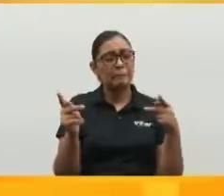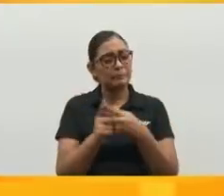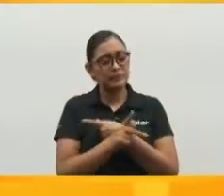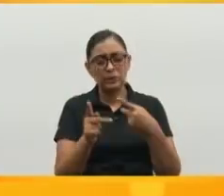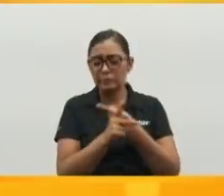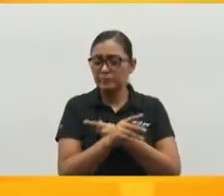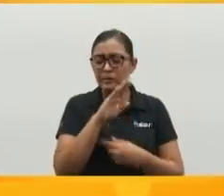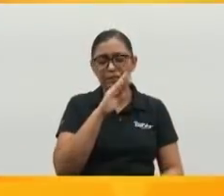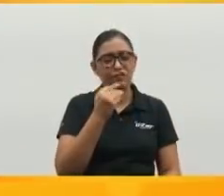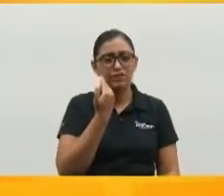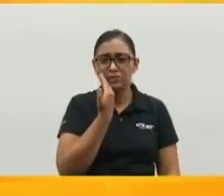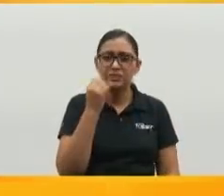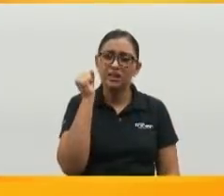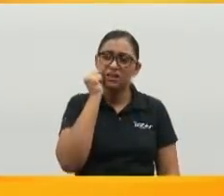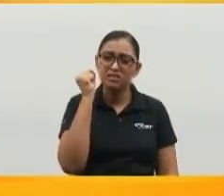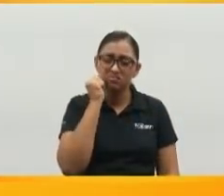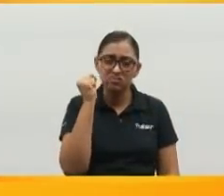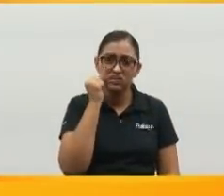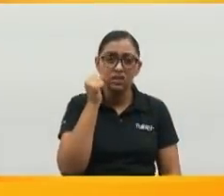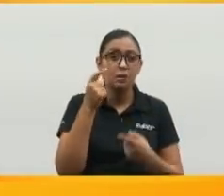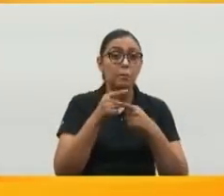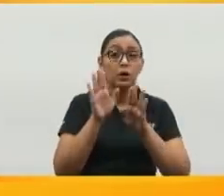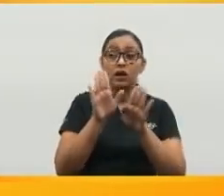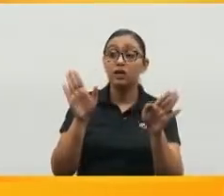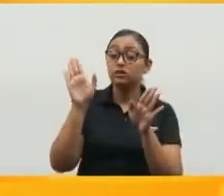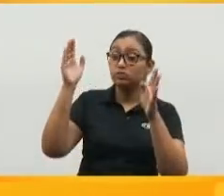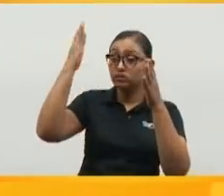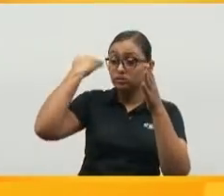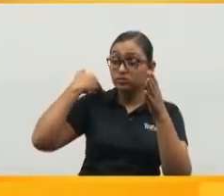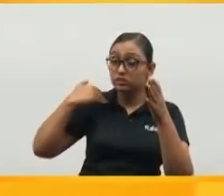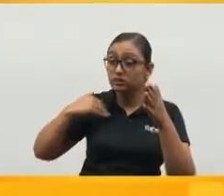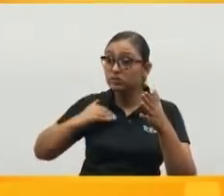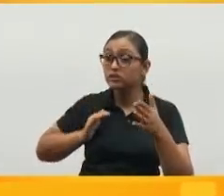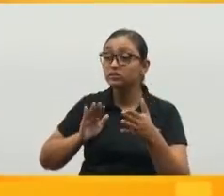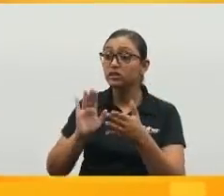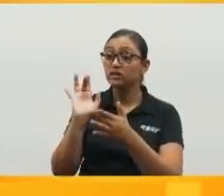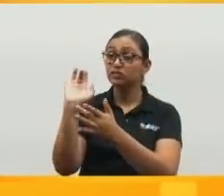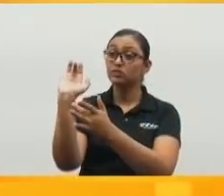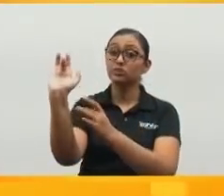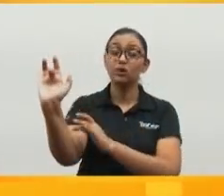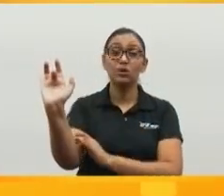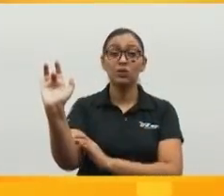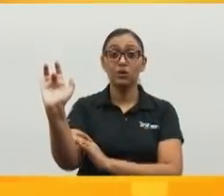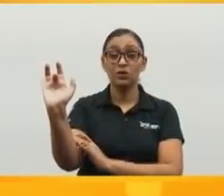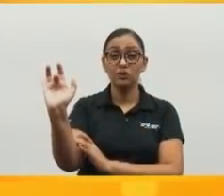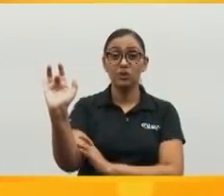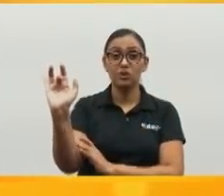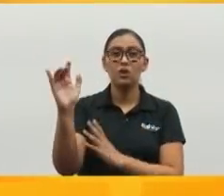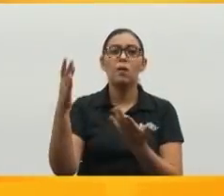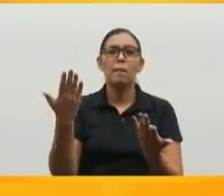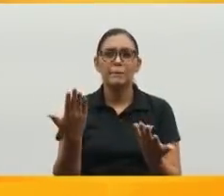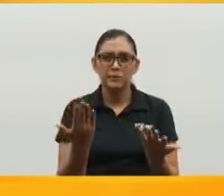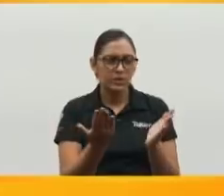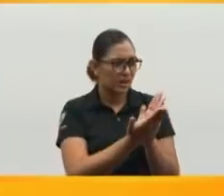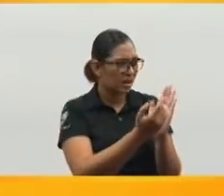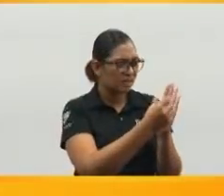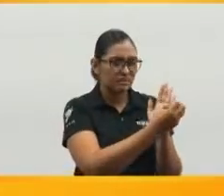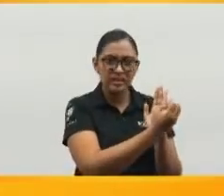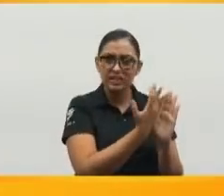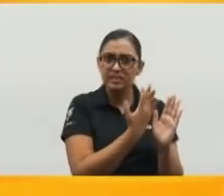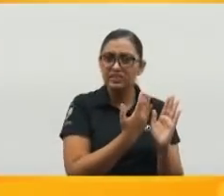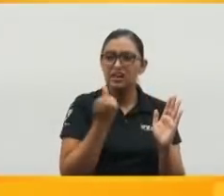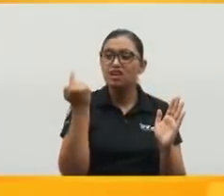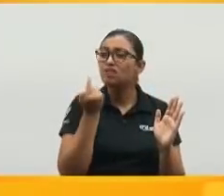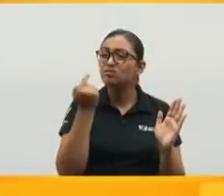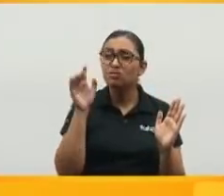hablar de Jesús, vino por detrás de la multitud y tocó su manto, el tabernáculo, su casa, porque decía: si tocase tan solamente su manto, seré